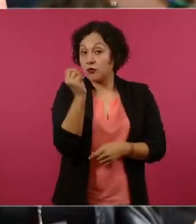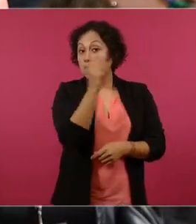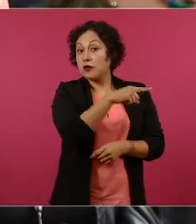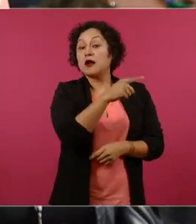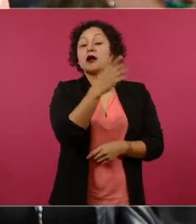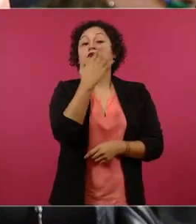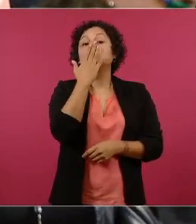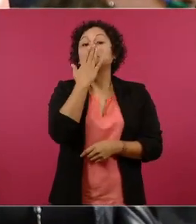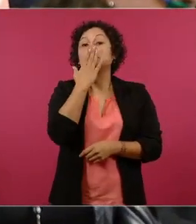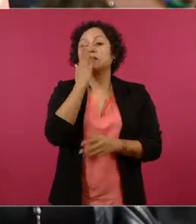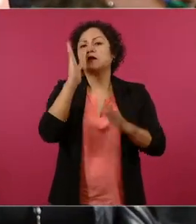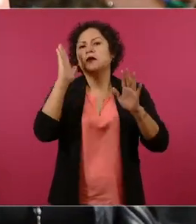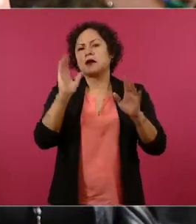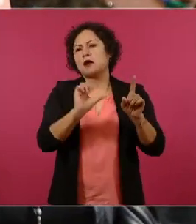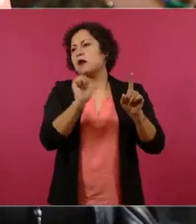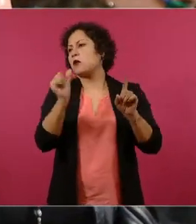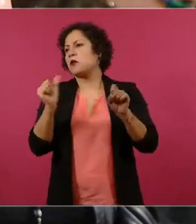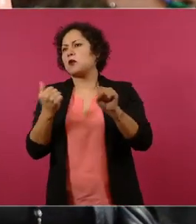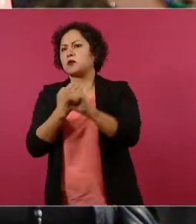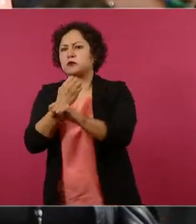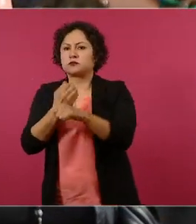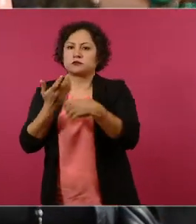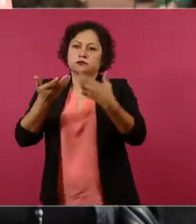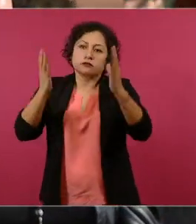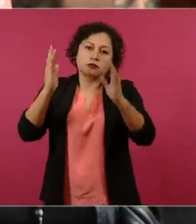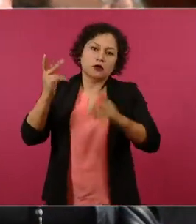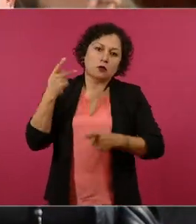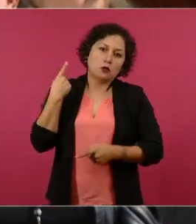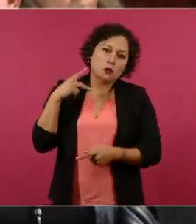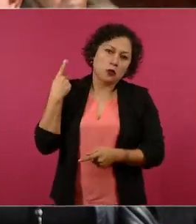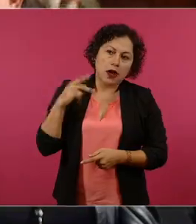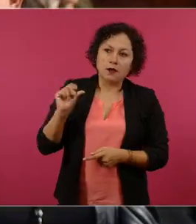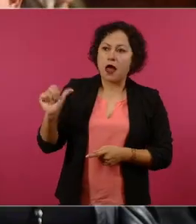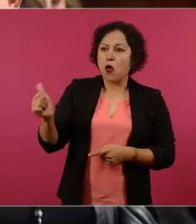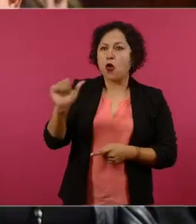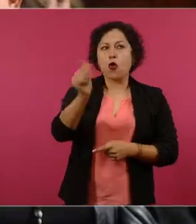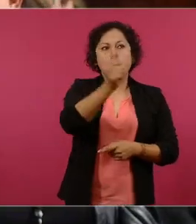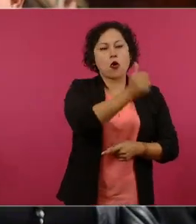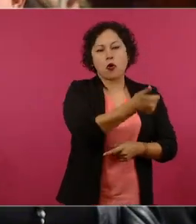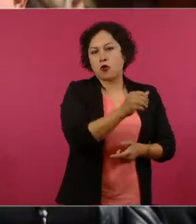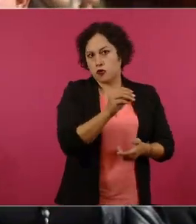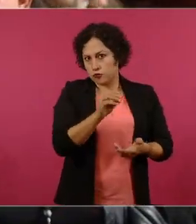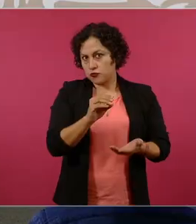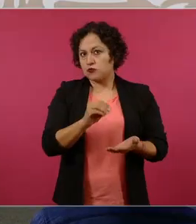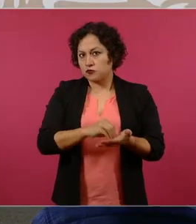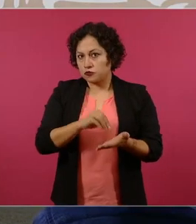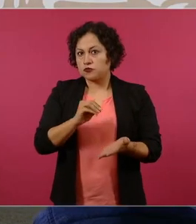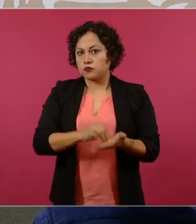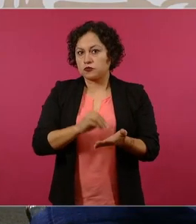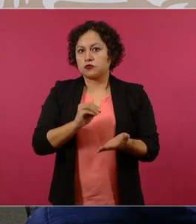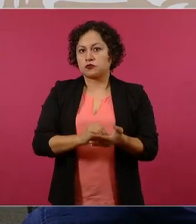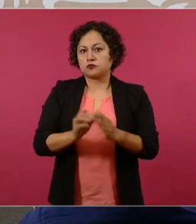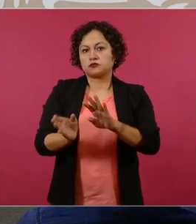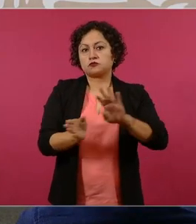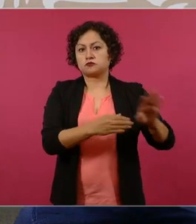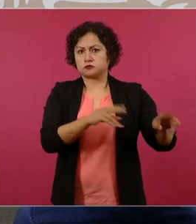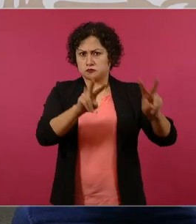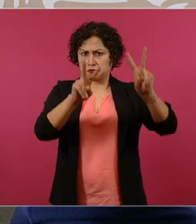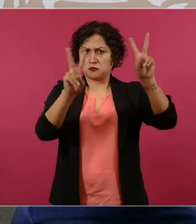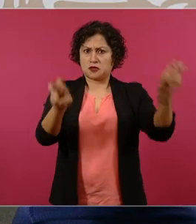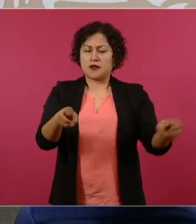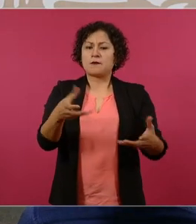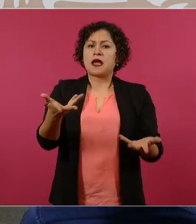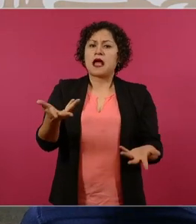le diría de otros estados bueno está pasando en Puebla está pasando en otros logados Pero bueno primero hablemos impunidad si usted quiere decirme algo de lo que le he